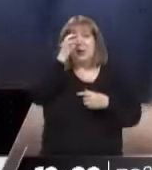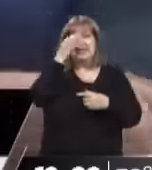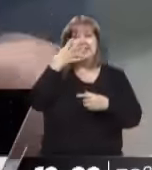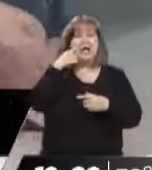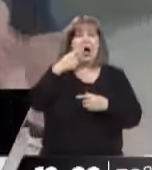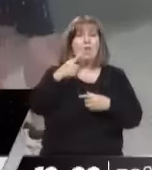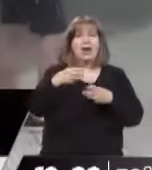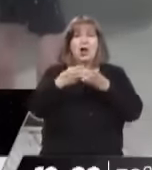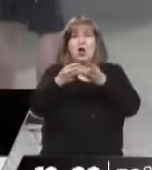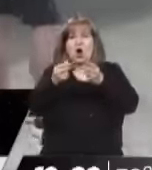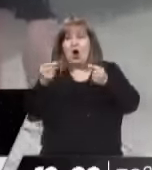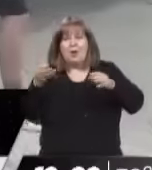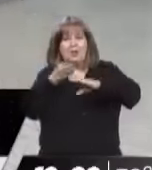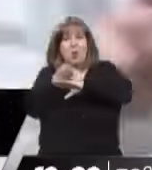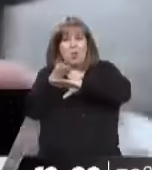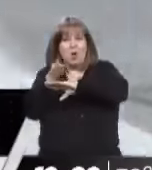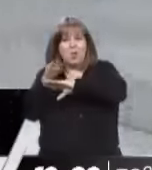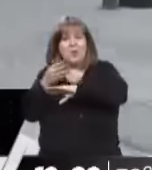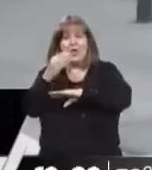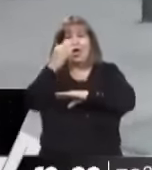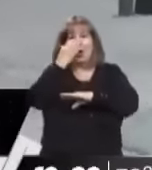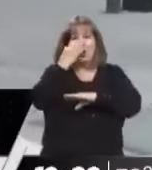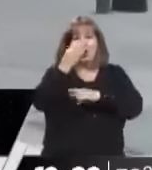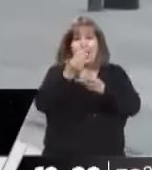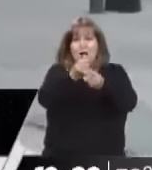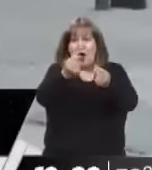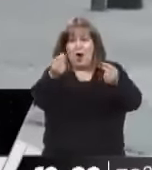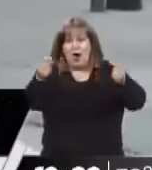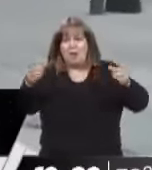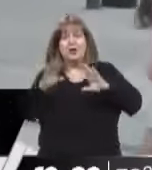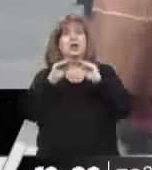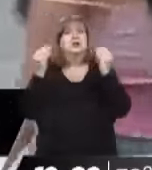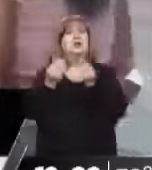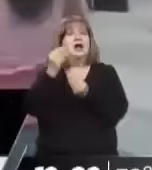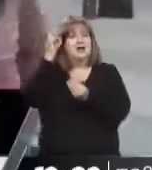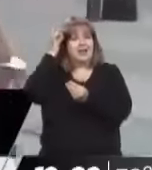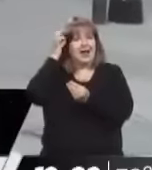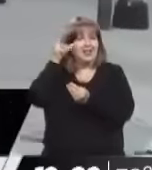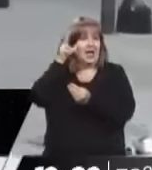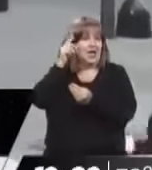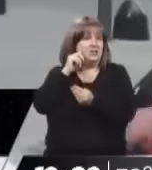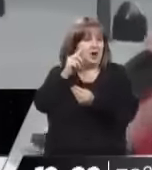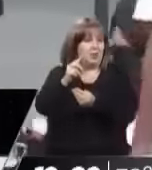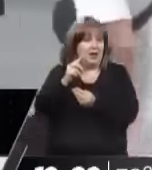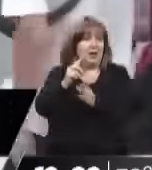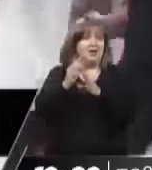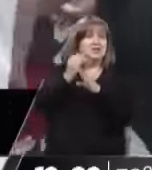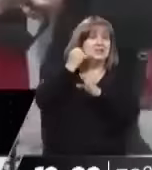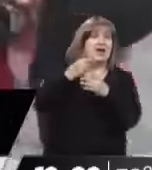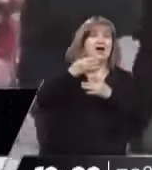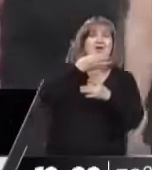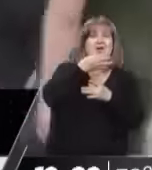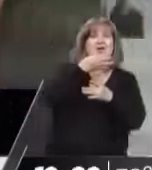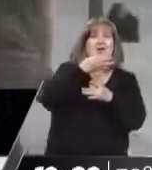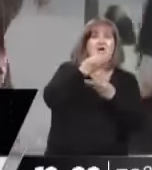25.000 entradas compradas por los cordobeses. Tienen ese número sobre 38.000 que van a entrar en la cancha con los pulmones. Ya 25.000, dijeron los